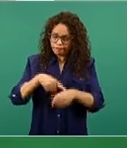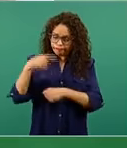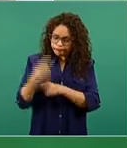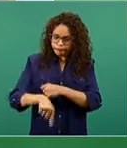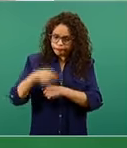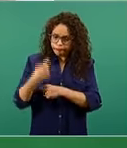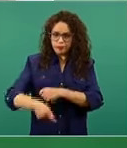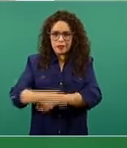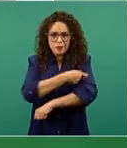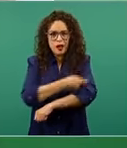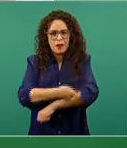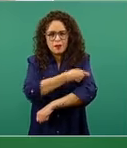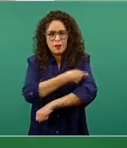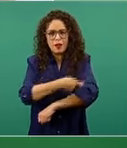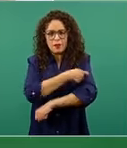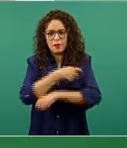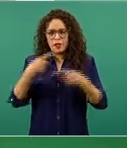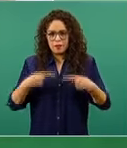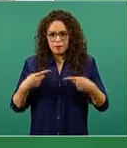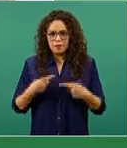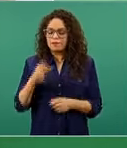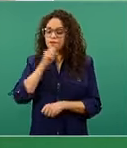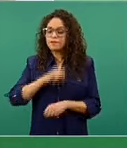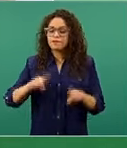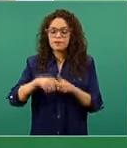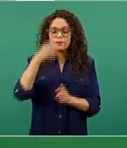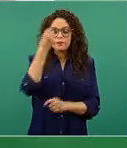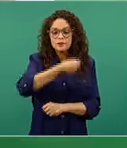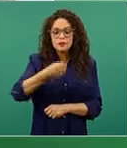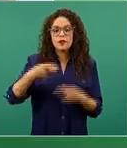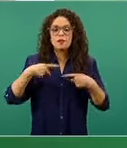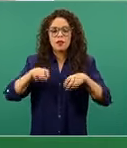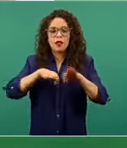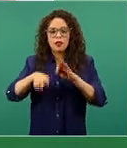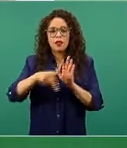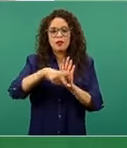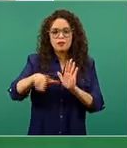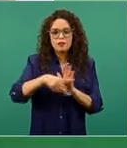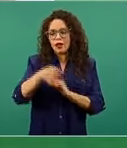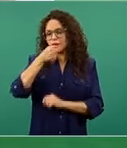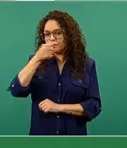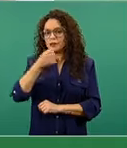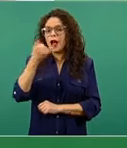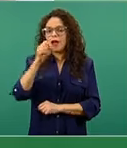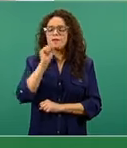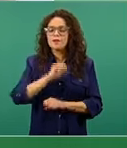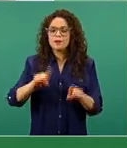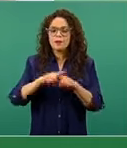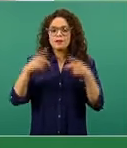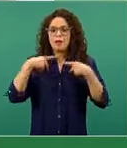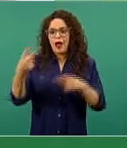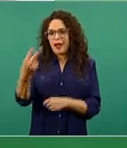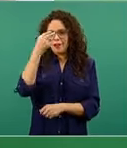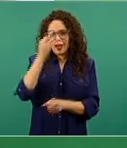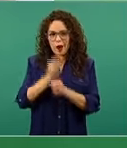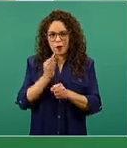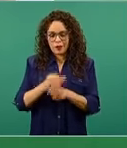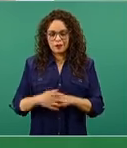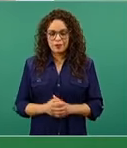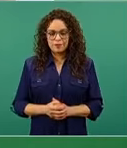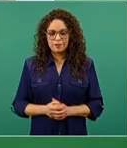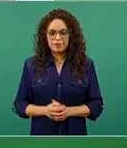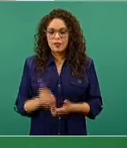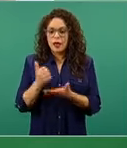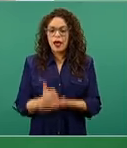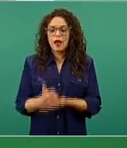gusto saludarles, igual a los medios de comunicación y a las personas que nos ven y nos siguen. Muchísimas gracias. Si me apoyan con la primera